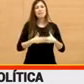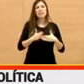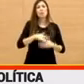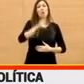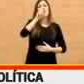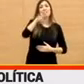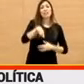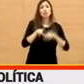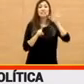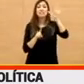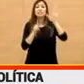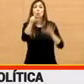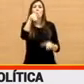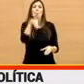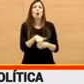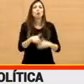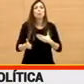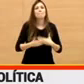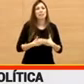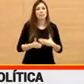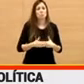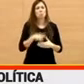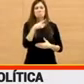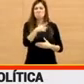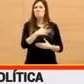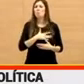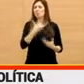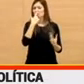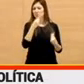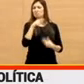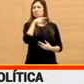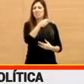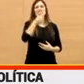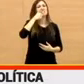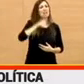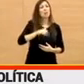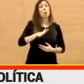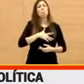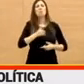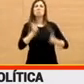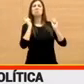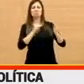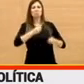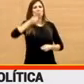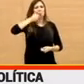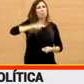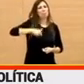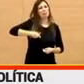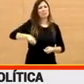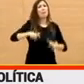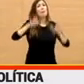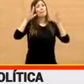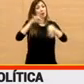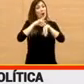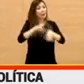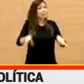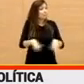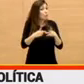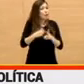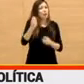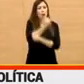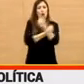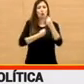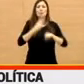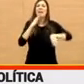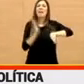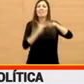Y genera simpatía suficiente para que usted, Pedro Sánchez, pueda ser presidente, pero con una agenda social y una agenda económica de izquierdas. Porque lo